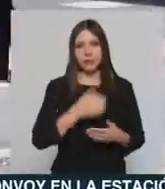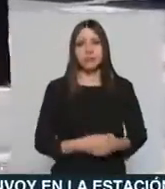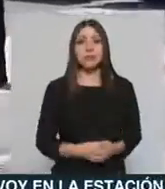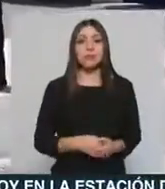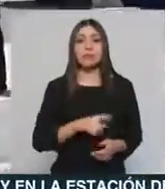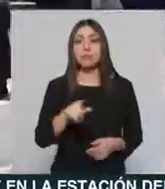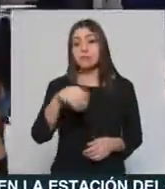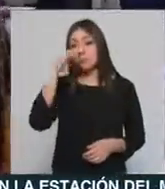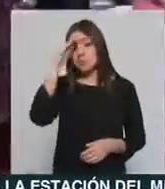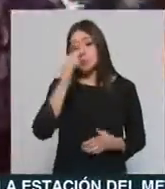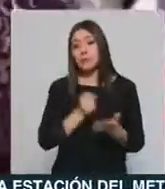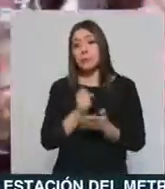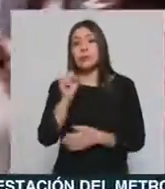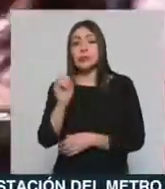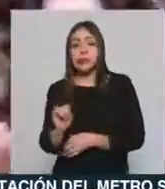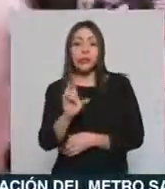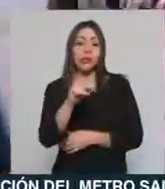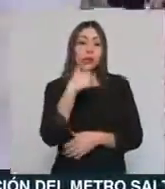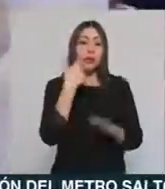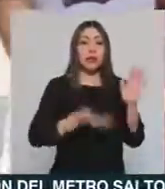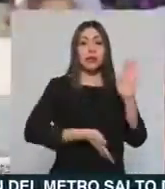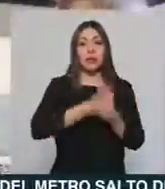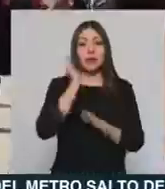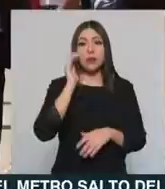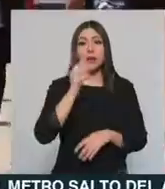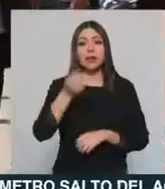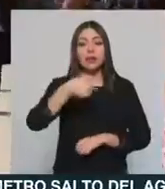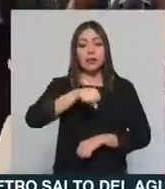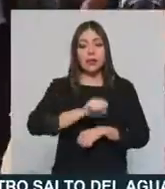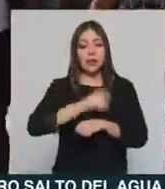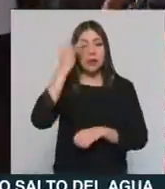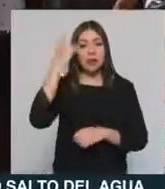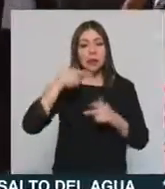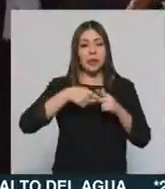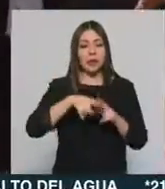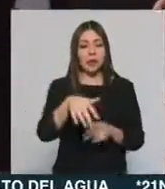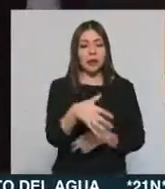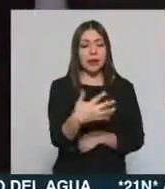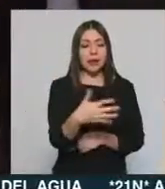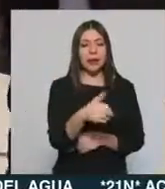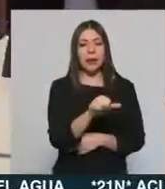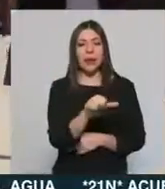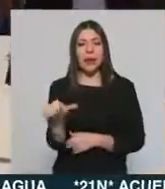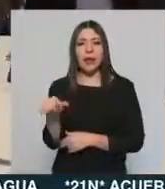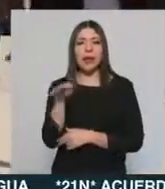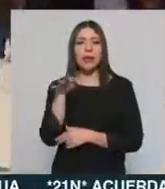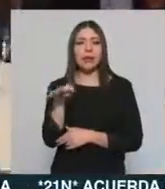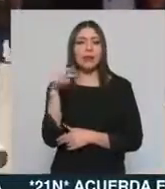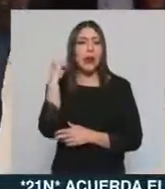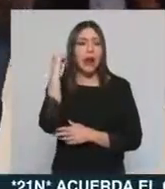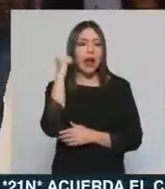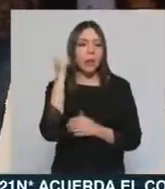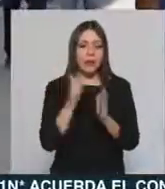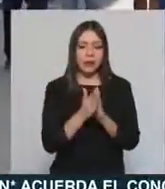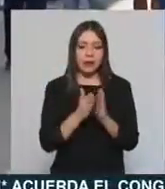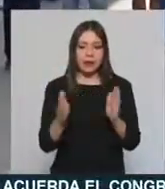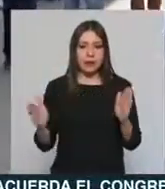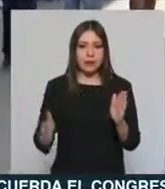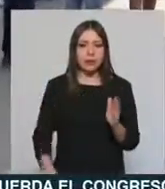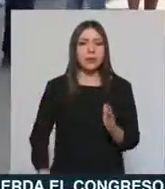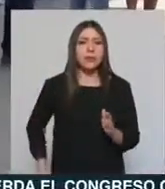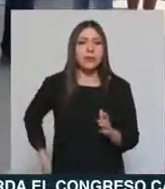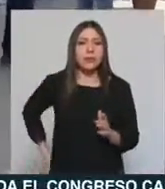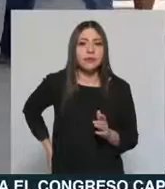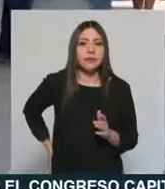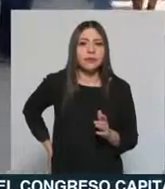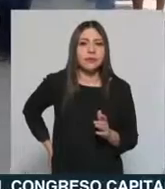decidan salir o no de la ciudad, la Semana Santa inicia el 15 y termina el 19 de abril, periodo en el que millones de